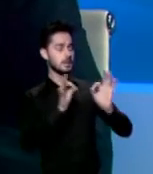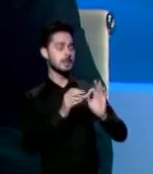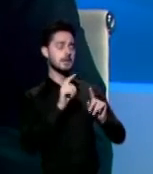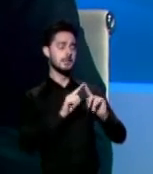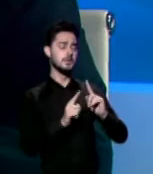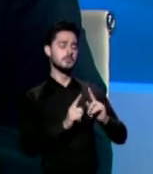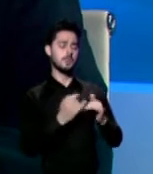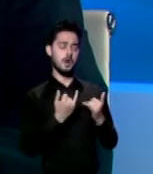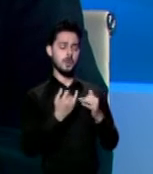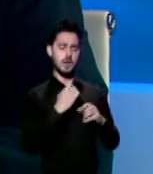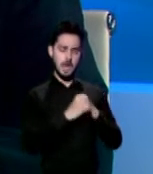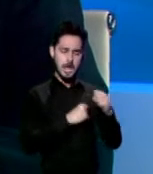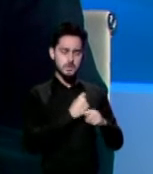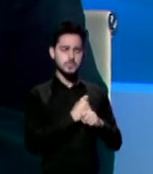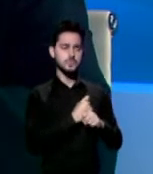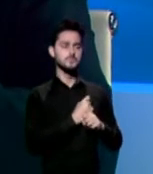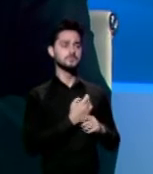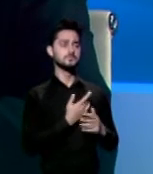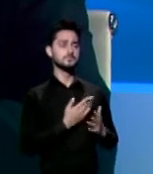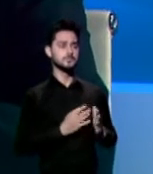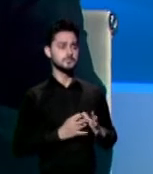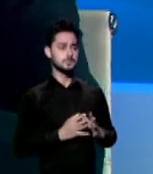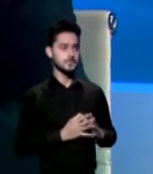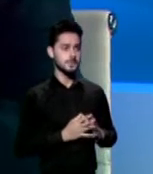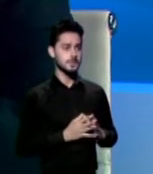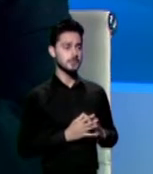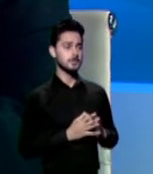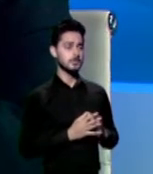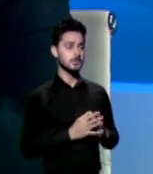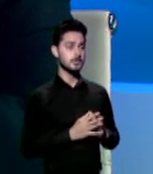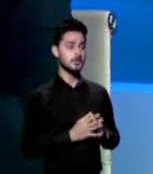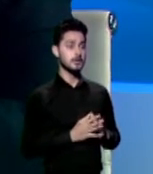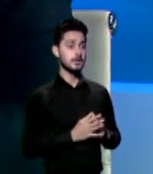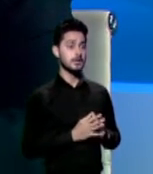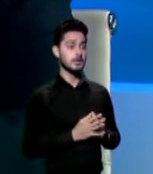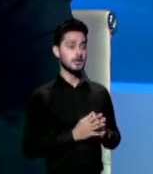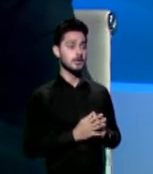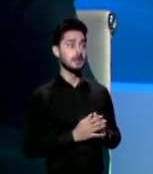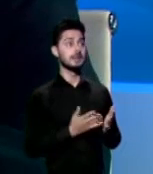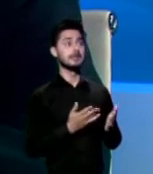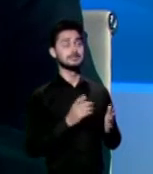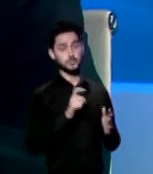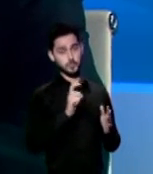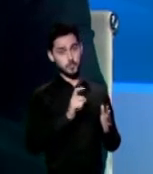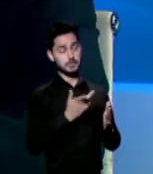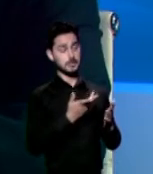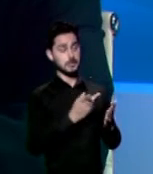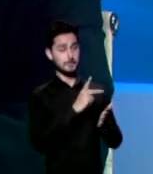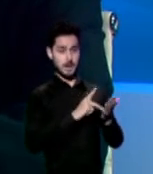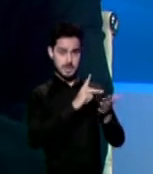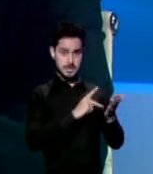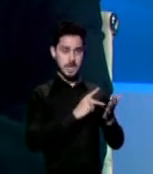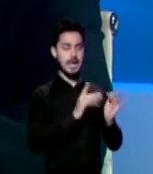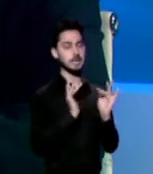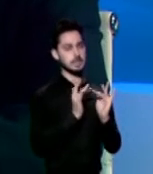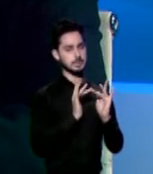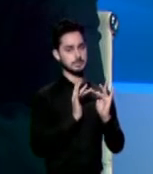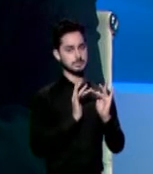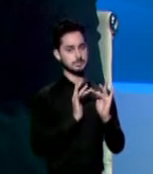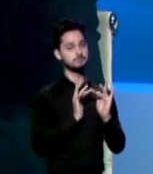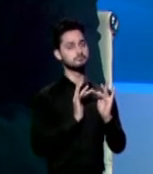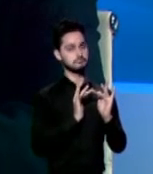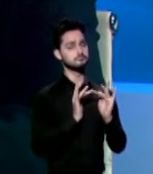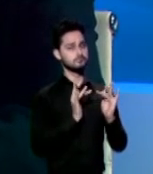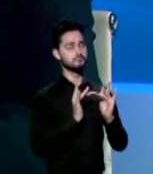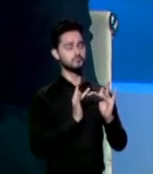como comentábamos, debe ser los errores mínimos, porque la planilla este año debe ser electrónica. Que aunque electrónica también puede